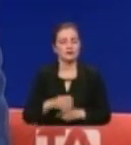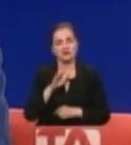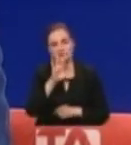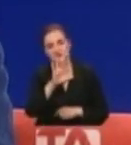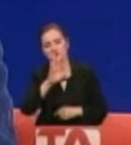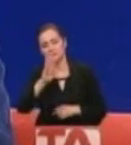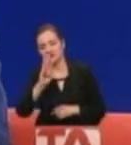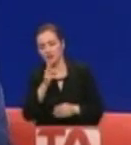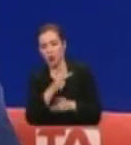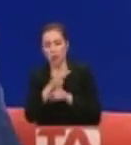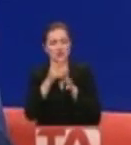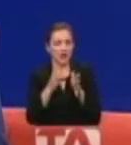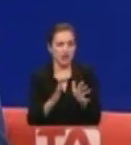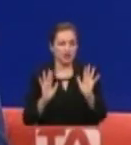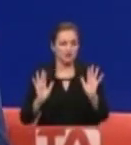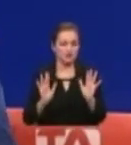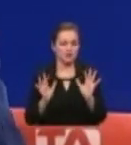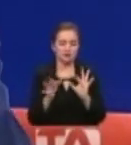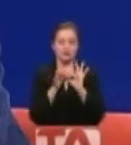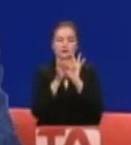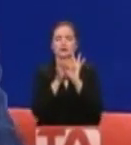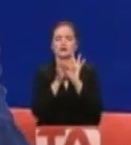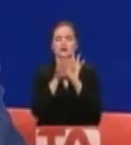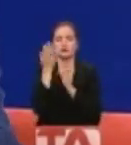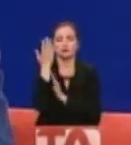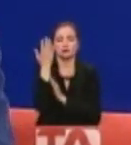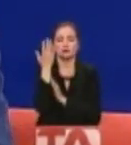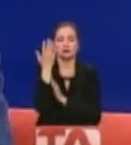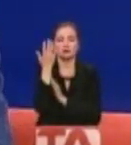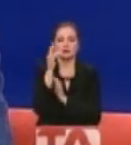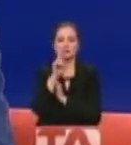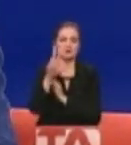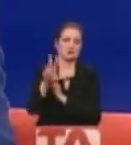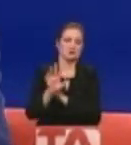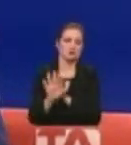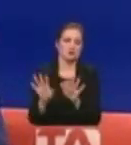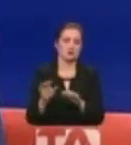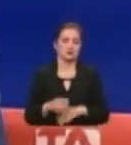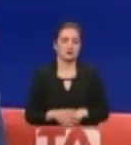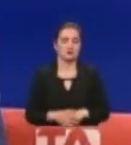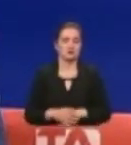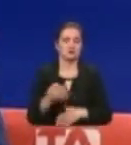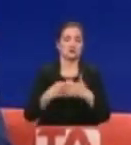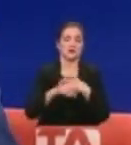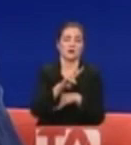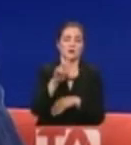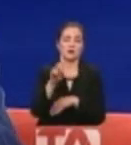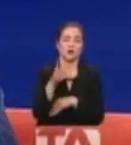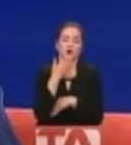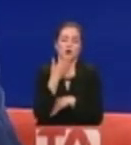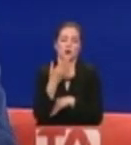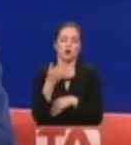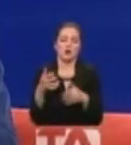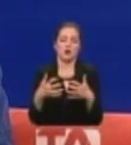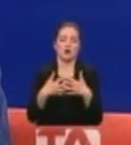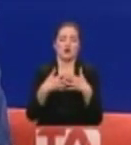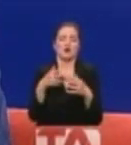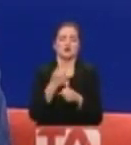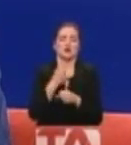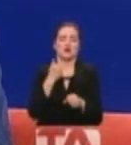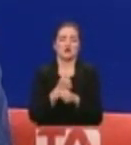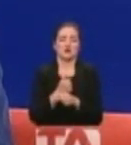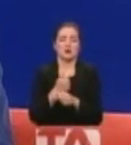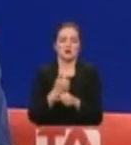5 o 6 concejales productos de una alianza, del alcalde serán 2 o 3, de 21. ¿Cómo construir mayorías en